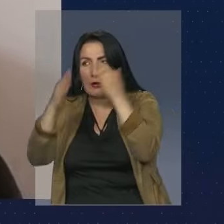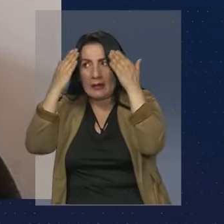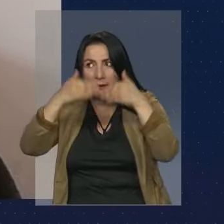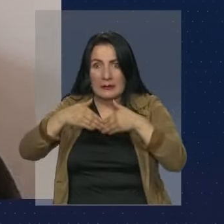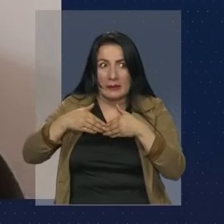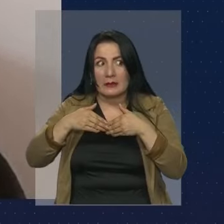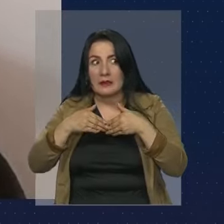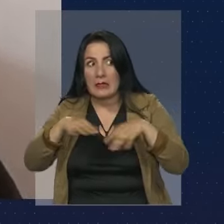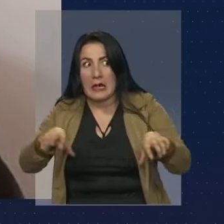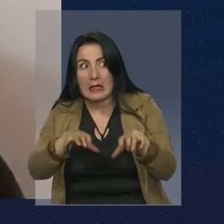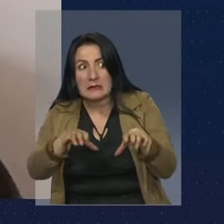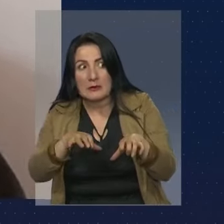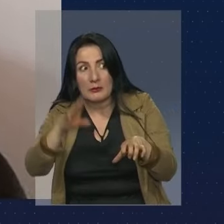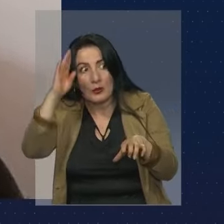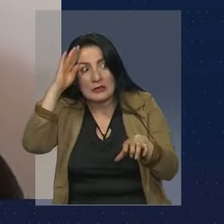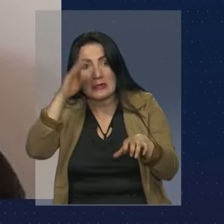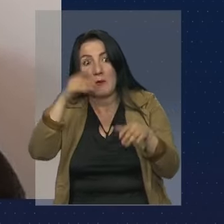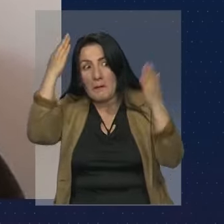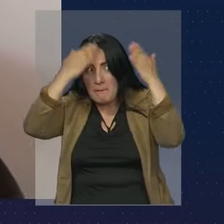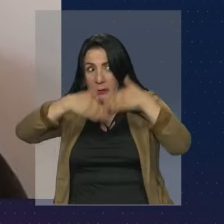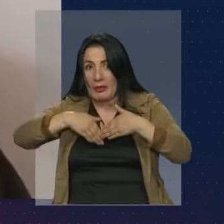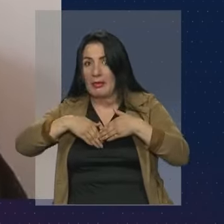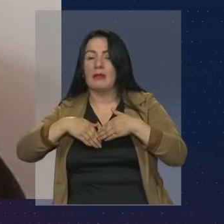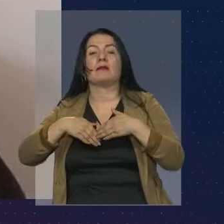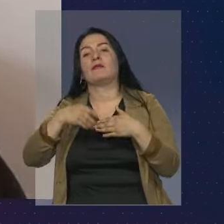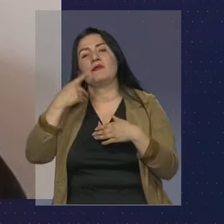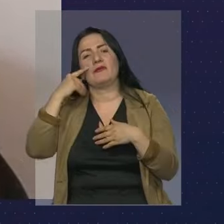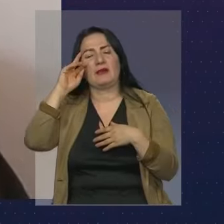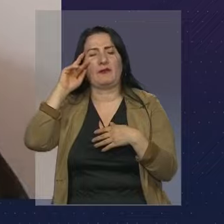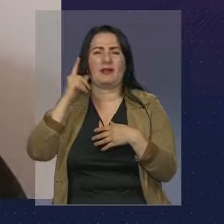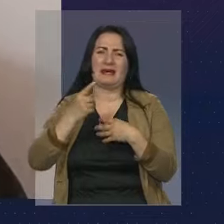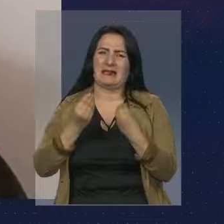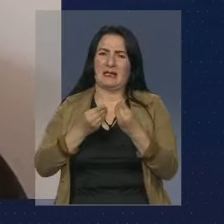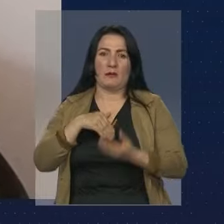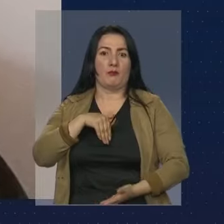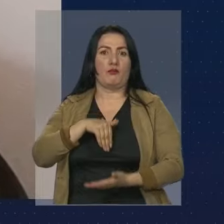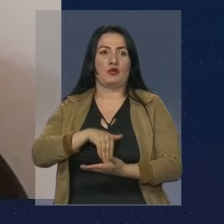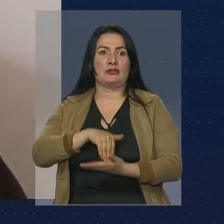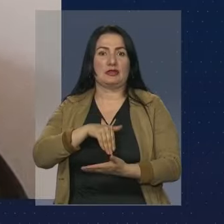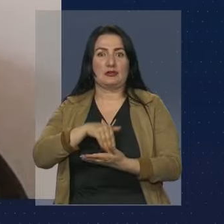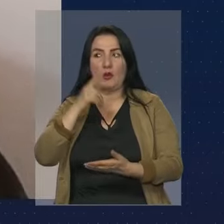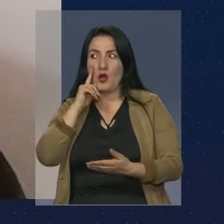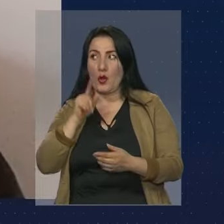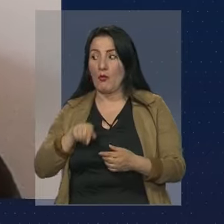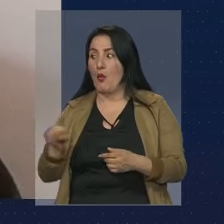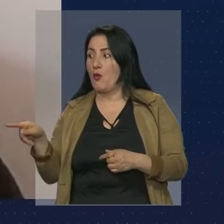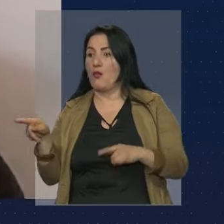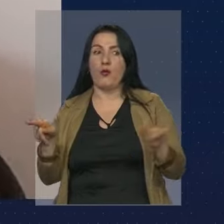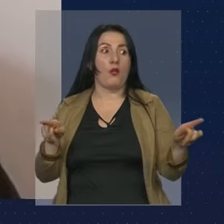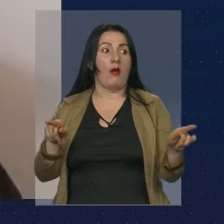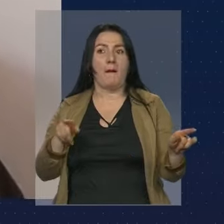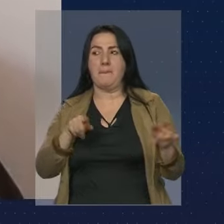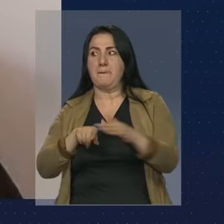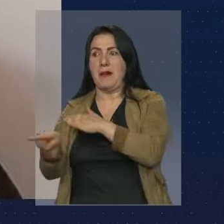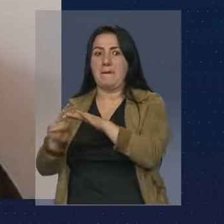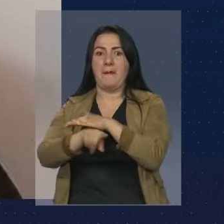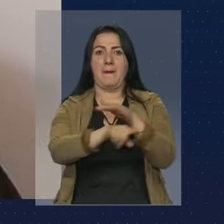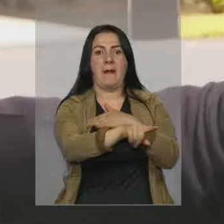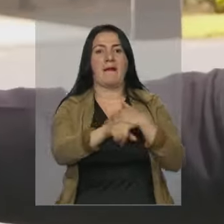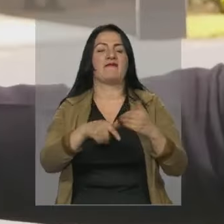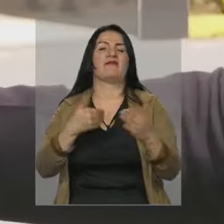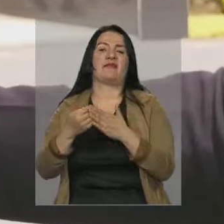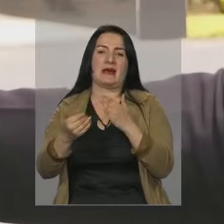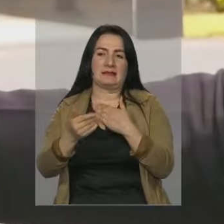mientras viene la operación de la policía. Entonces, tener una posición estratégica de bisagra pues les da mucho mayor